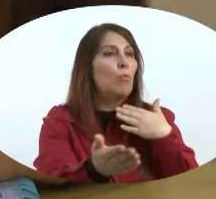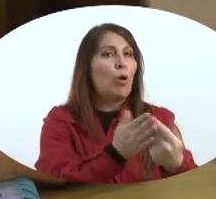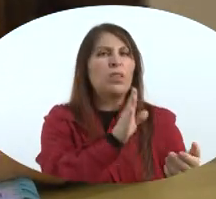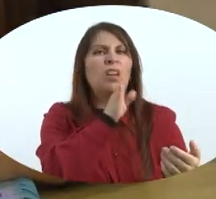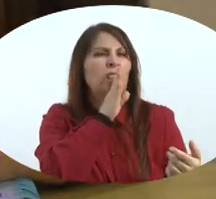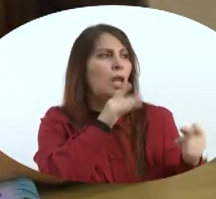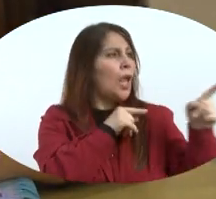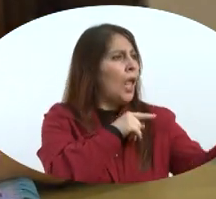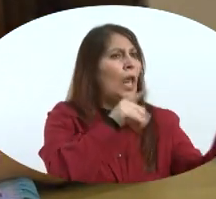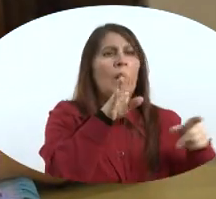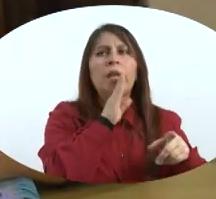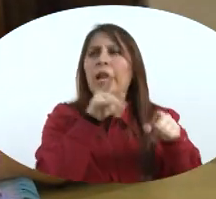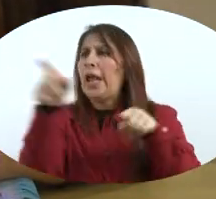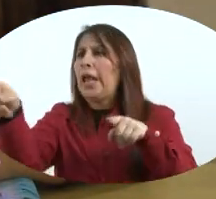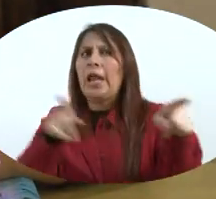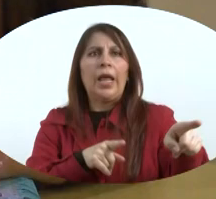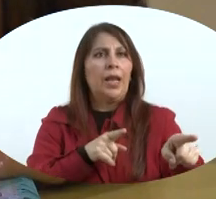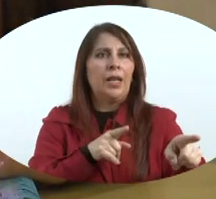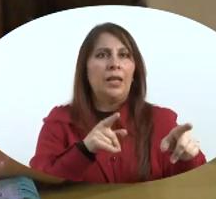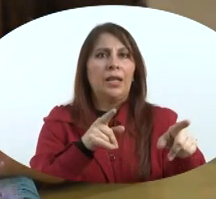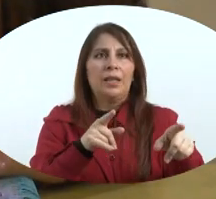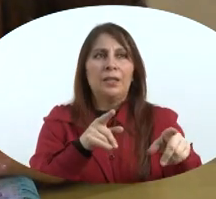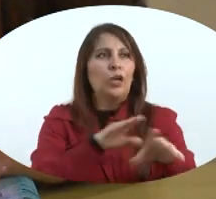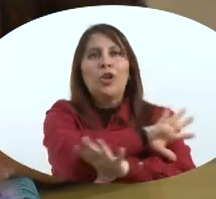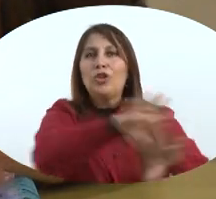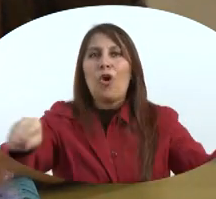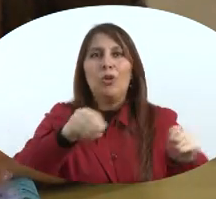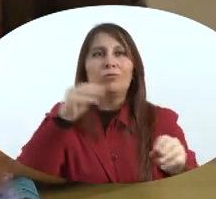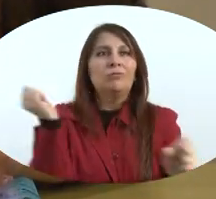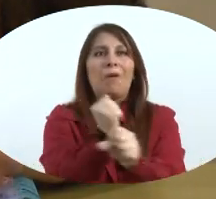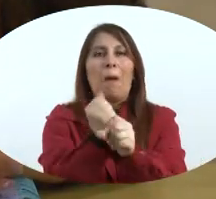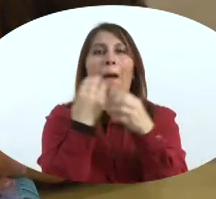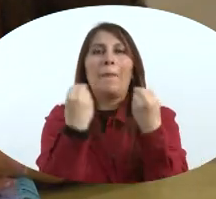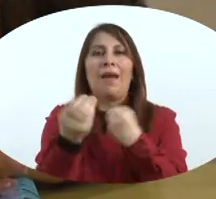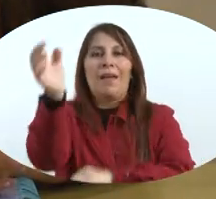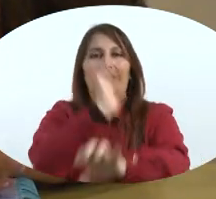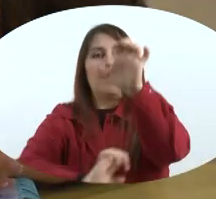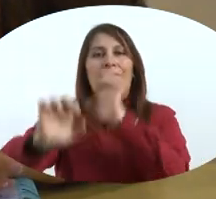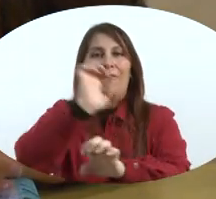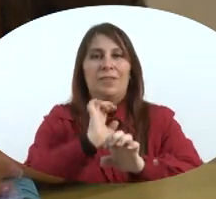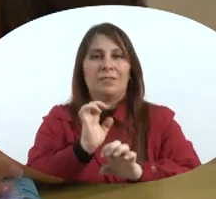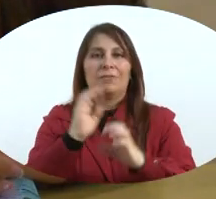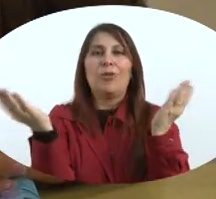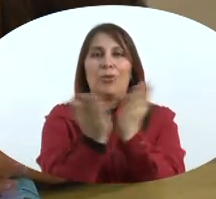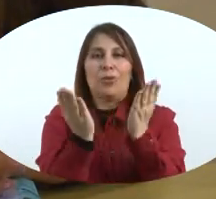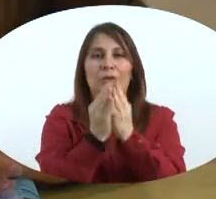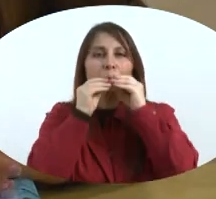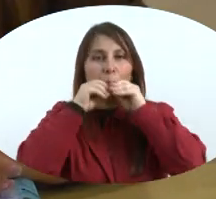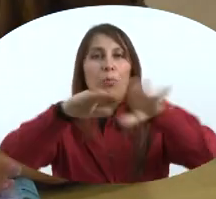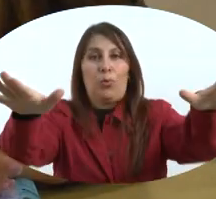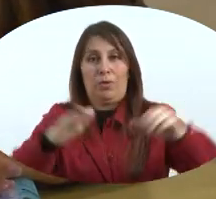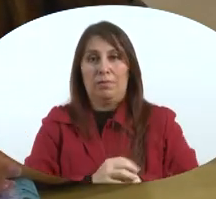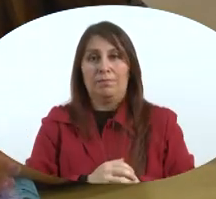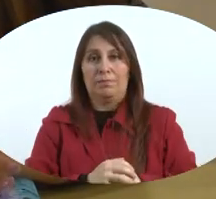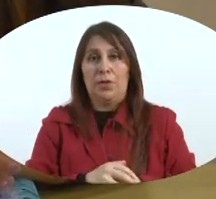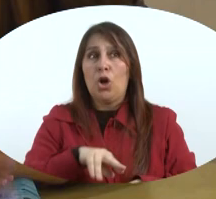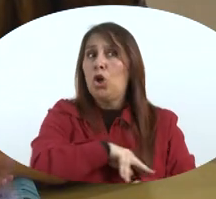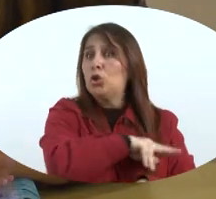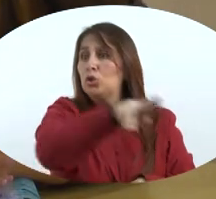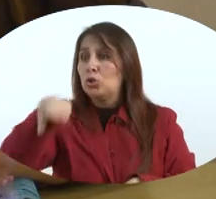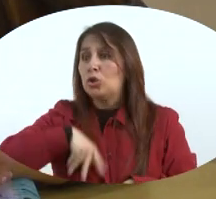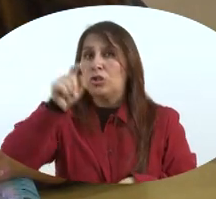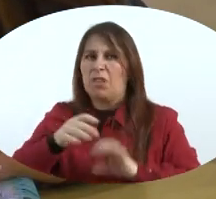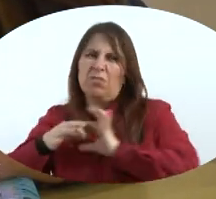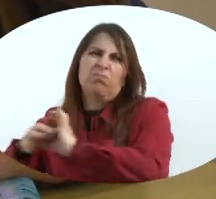tenga tienen un criterio central y es la defensa de la universidad pública luego tenemos que trabajar de la mano como comunidad universitaria porque la arremetida